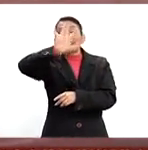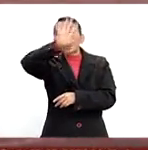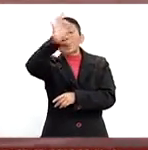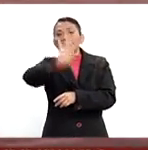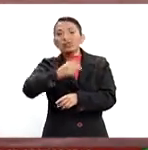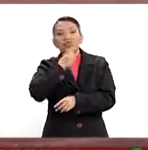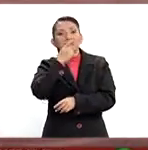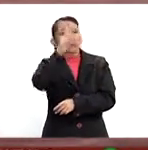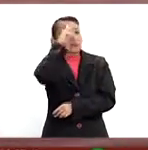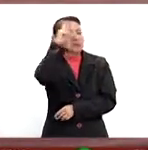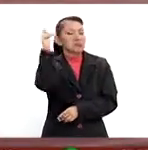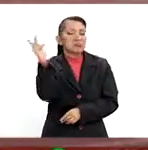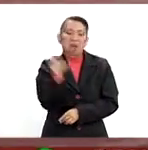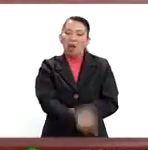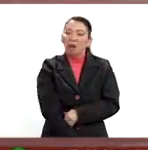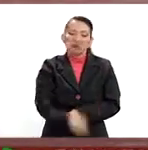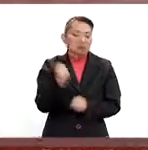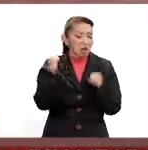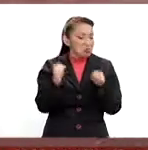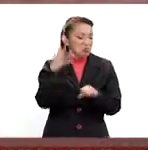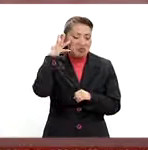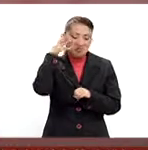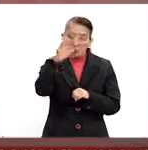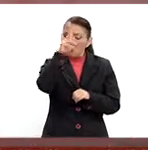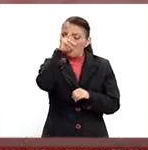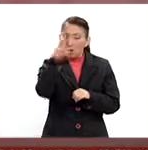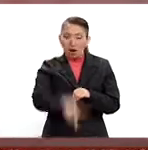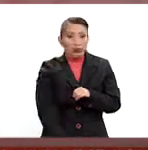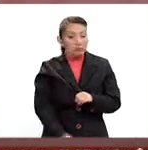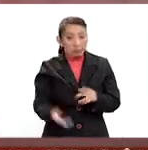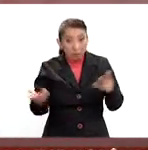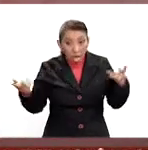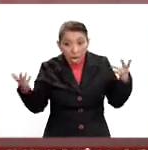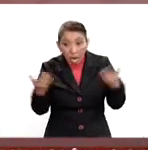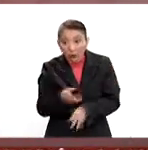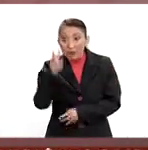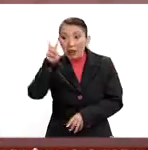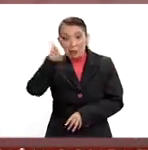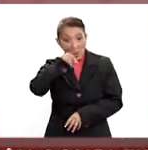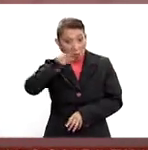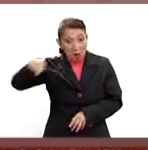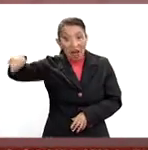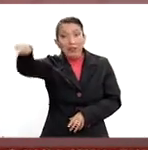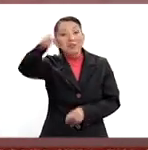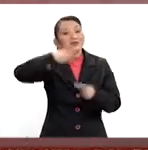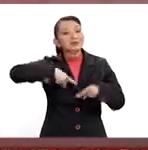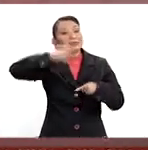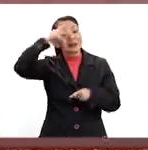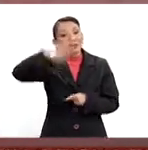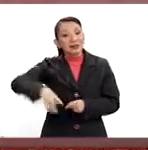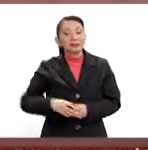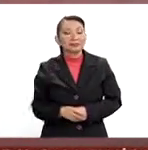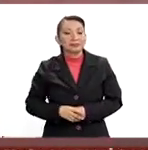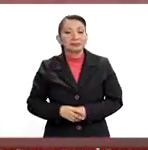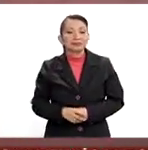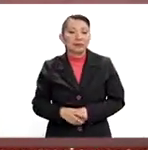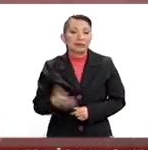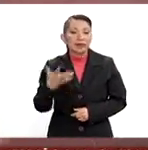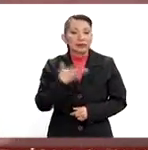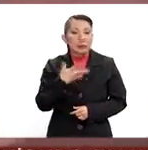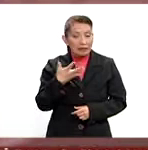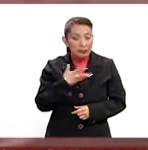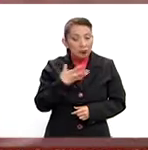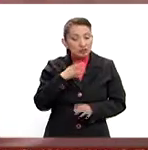75% lo consideran 3 de cada 4 mexicanos. Nuevamente, esto habla de nuestros niveles de preocupación. Y tenemos